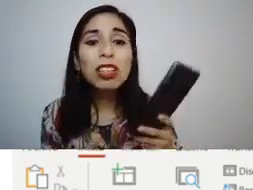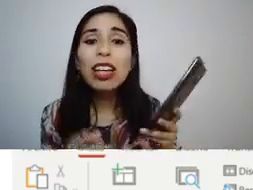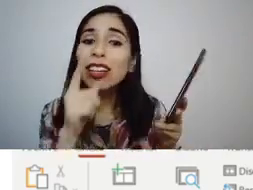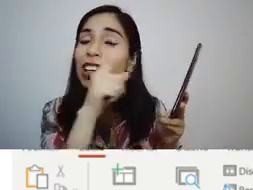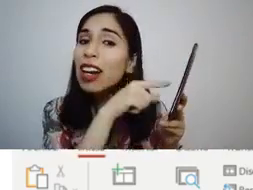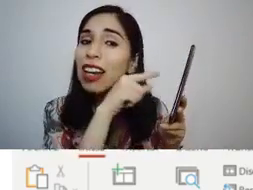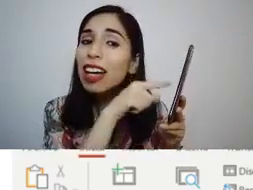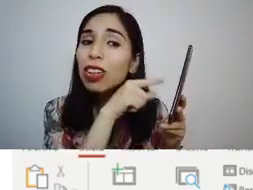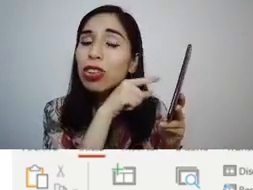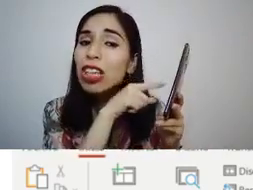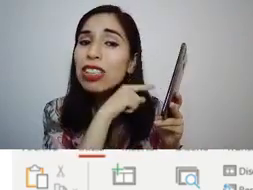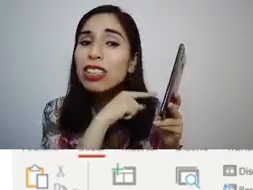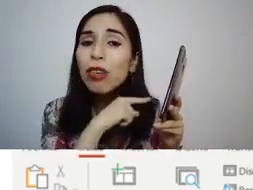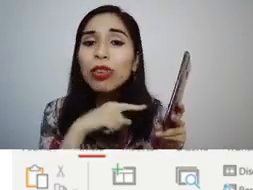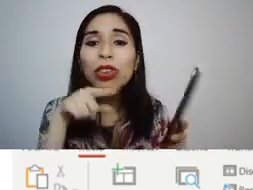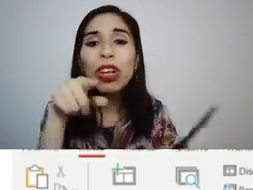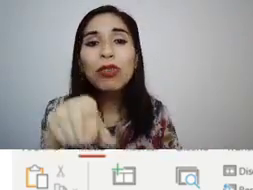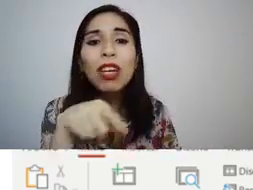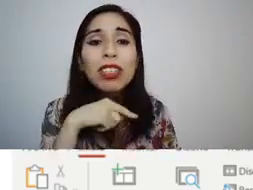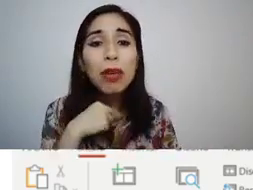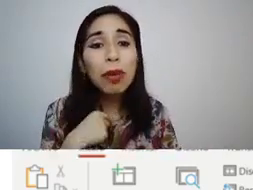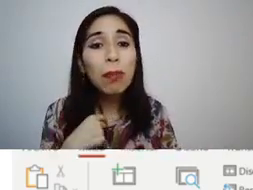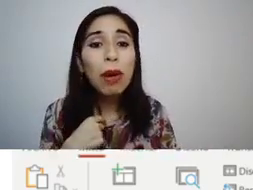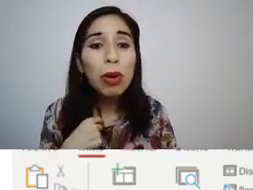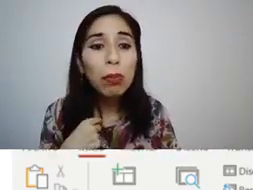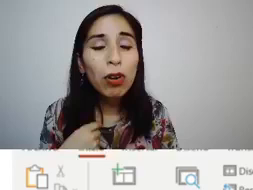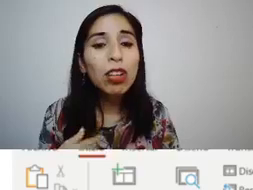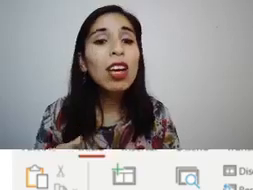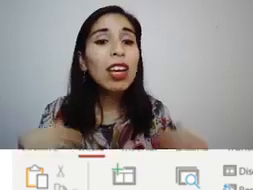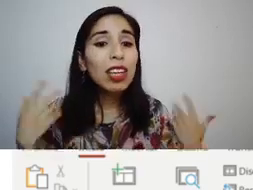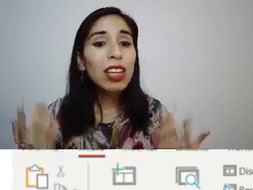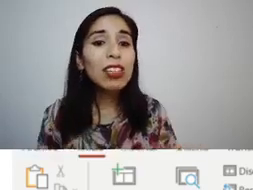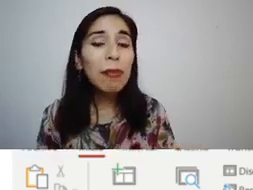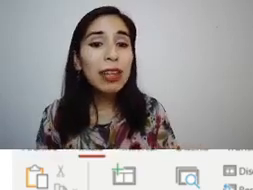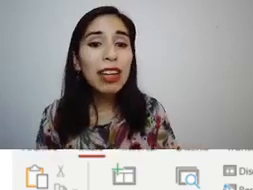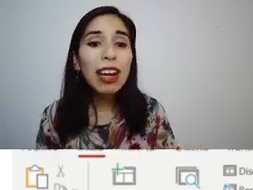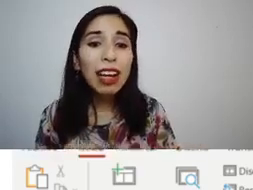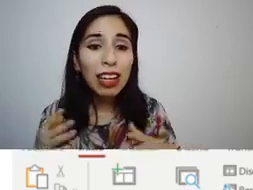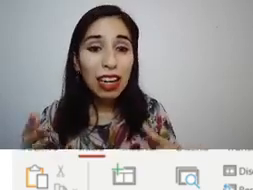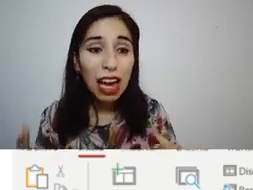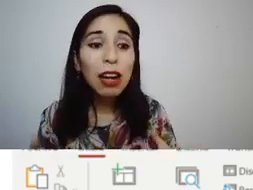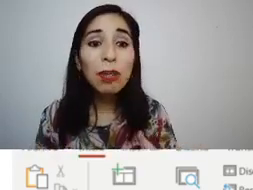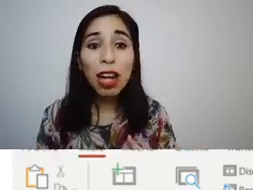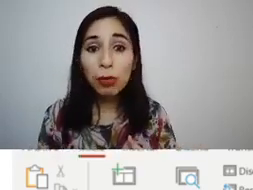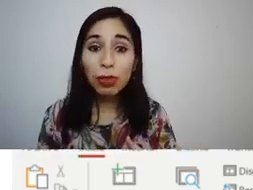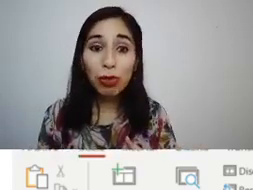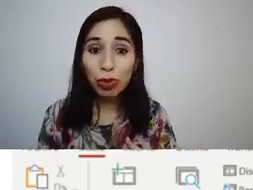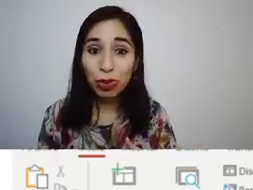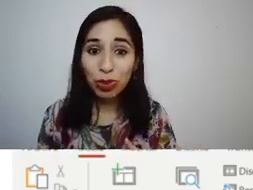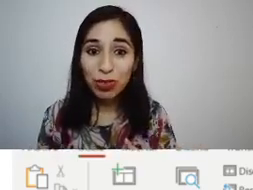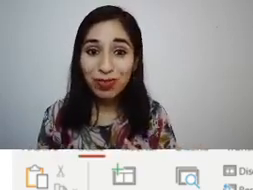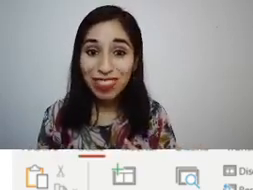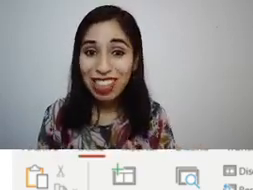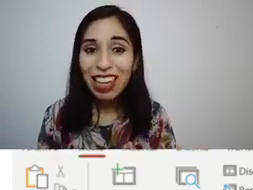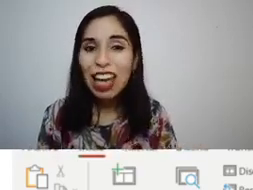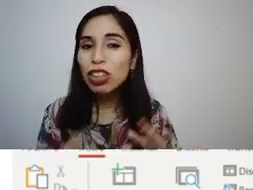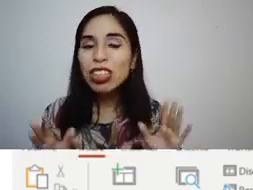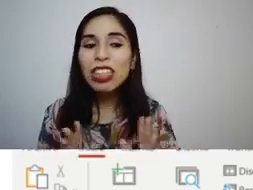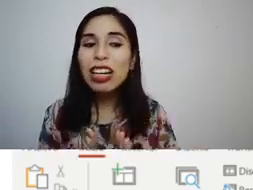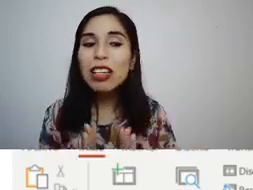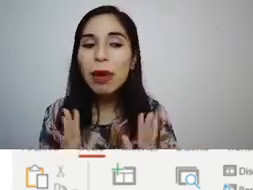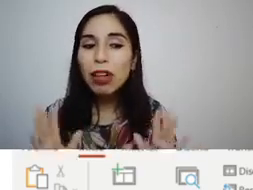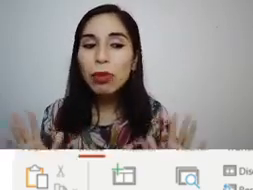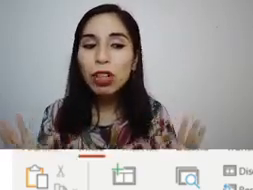poder utilizar trasladar todas estas fotografías a mi power point y de esta manera generar mi álbum de fotos si